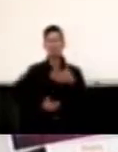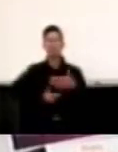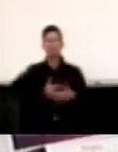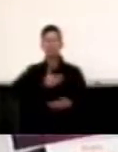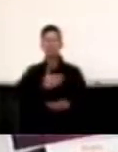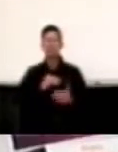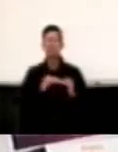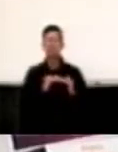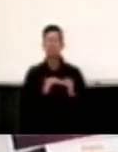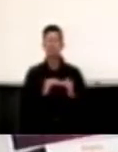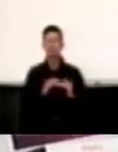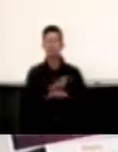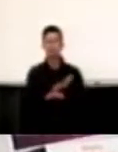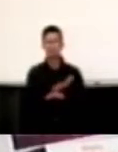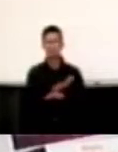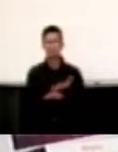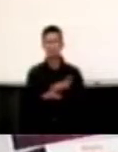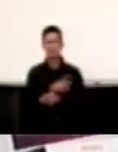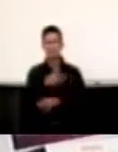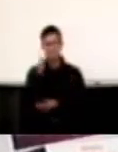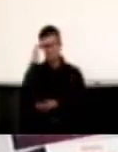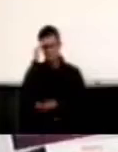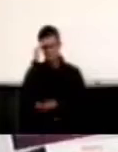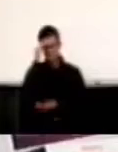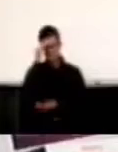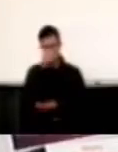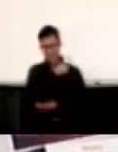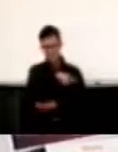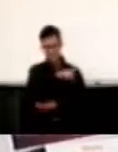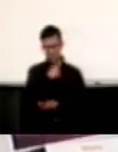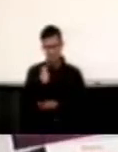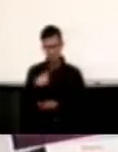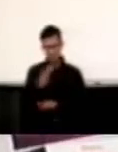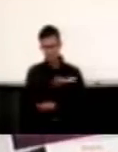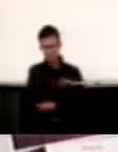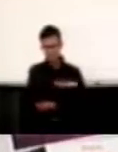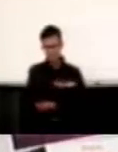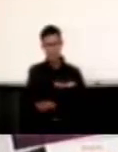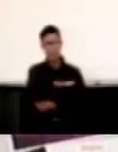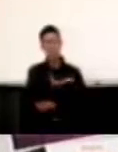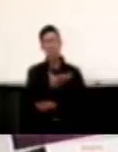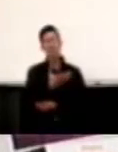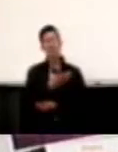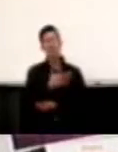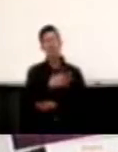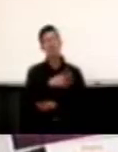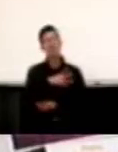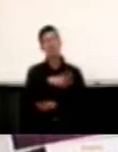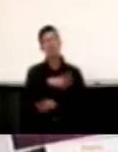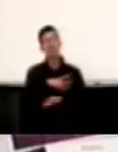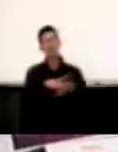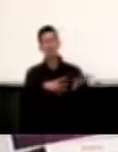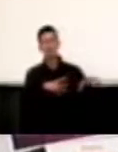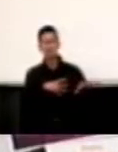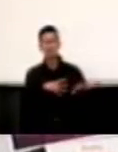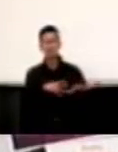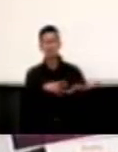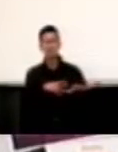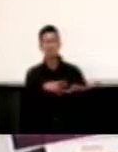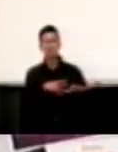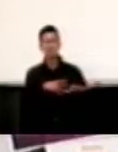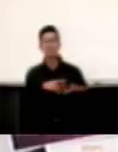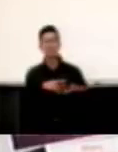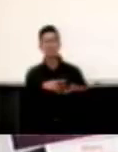cómo empoderar más a los ciudadanos. Y mi punto de vista siempre ha sido, debemos tener listas abiertas, tenemos que quitar a los partidos el monopolio